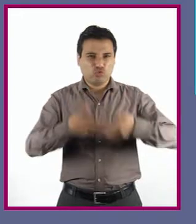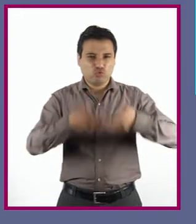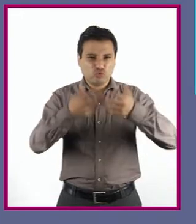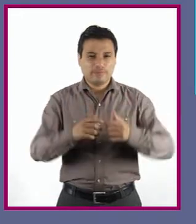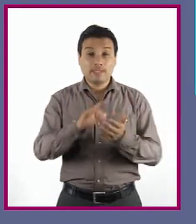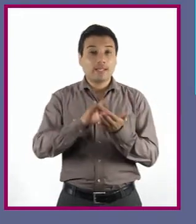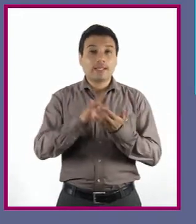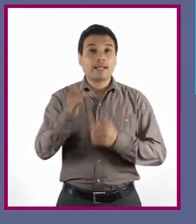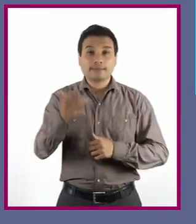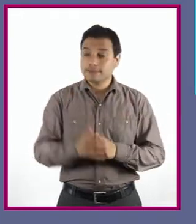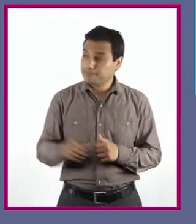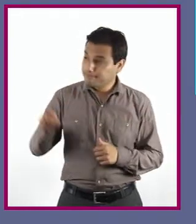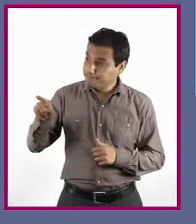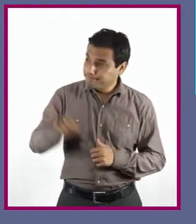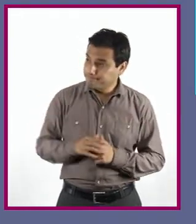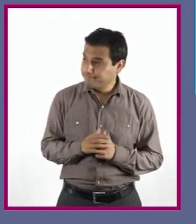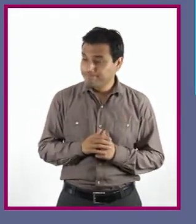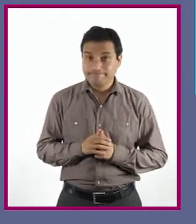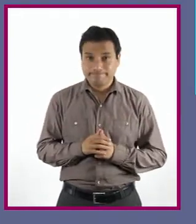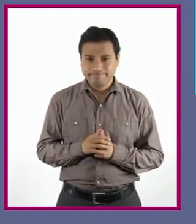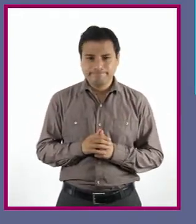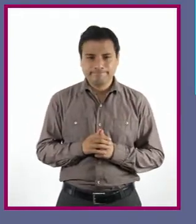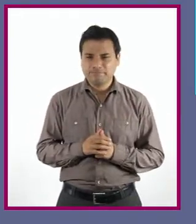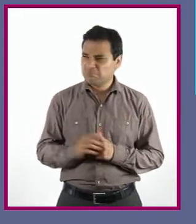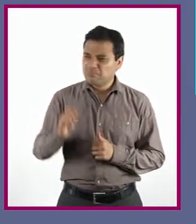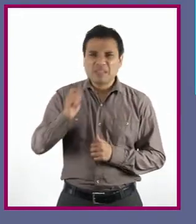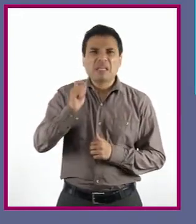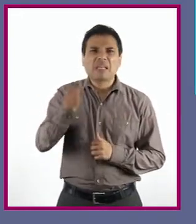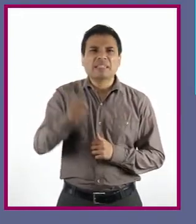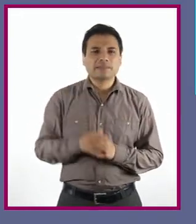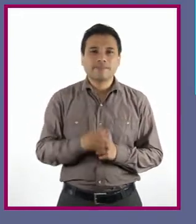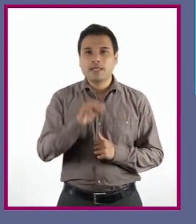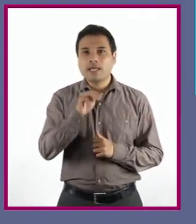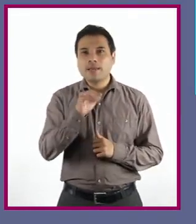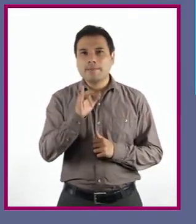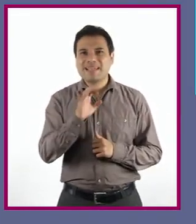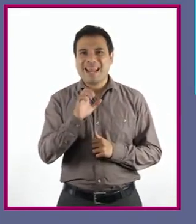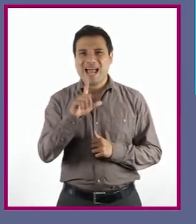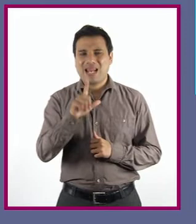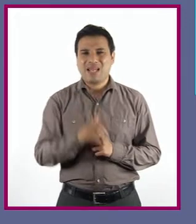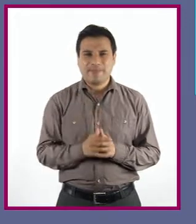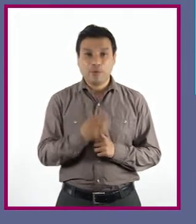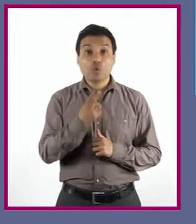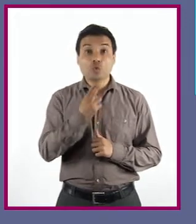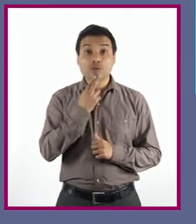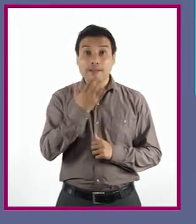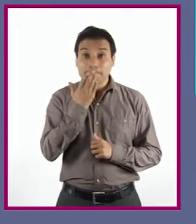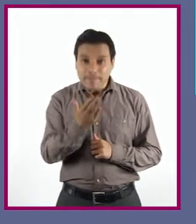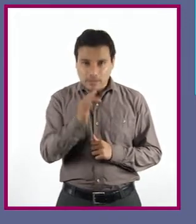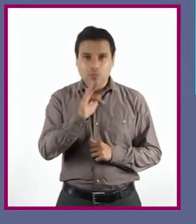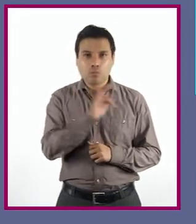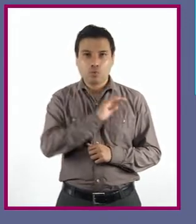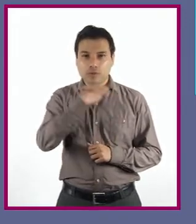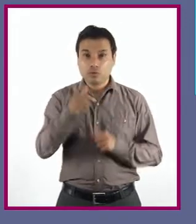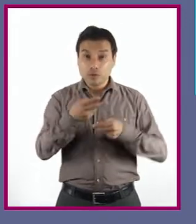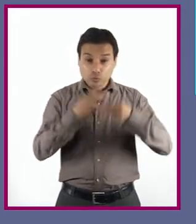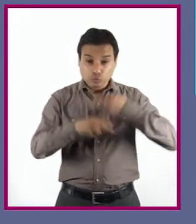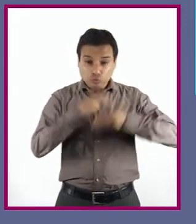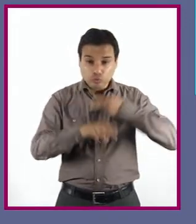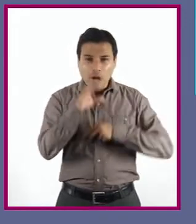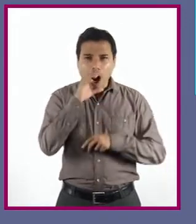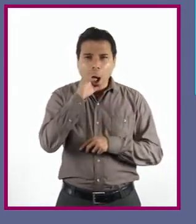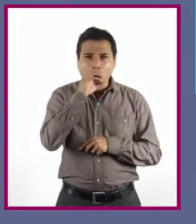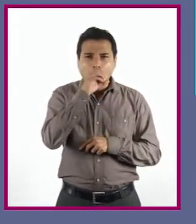elemento llamado uranio. El uranio es un mineral que, al ser bien utilizado, provoca un intenso calor que se aprovecha